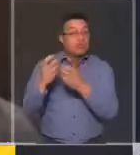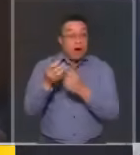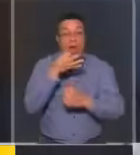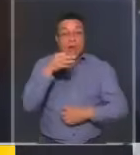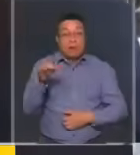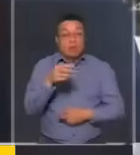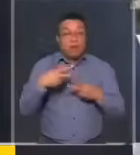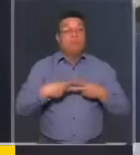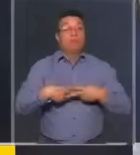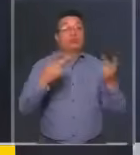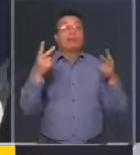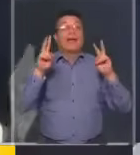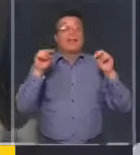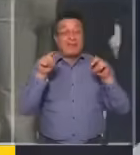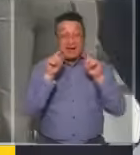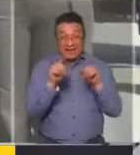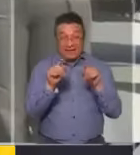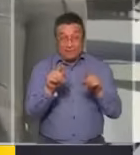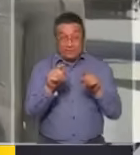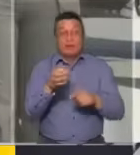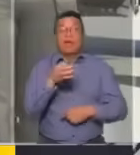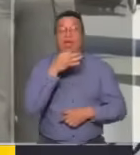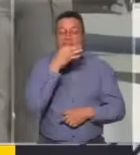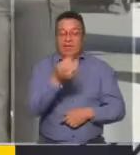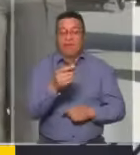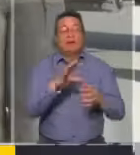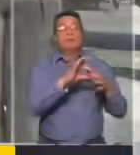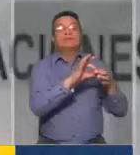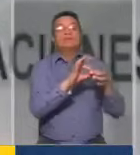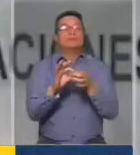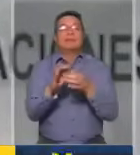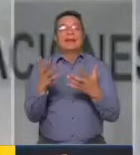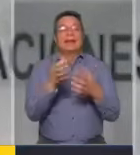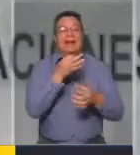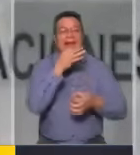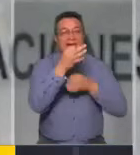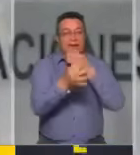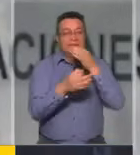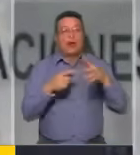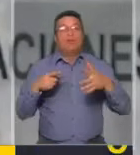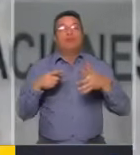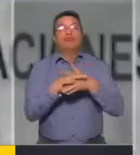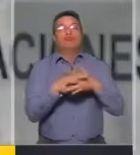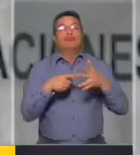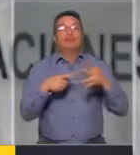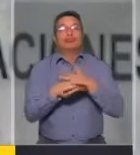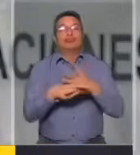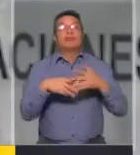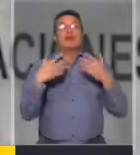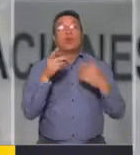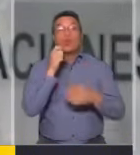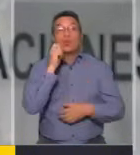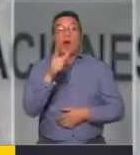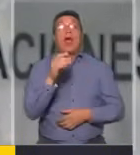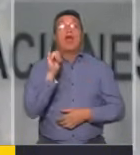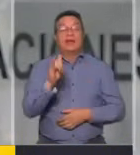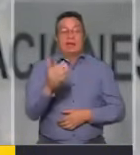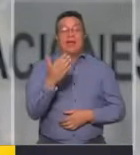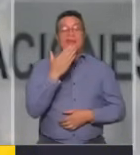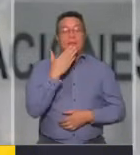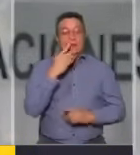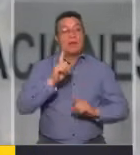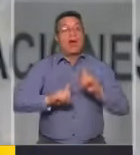causa del caso audios, se dijo que había que darle contexto a esas declaraciones que se filtraron, y también por supuesto a las